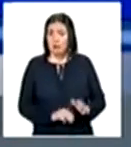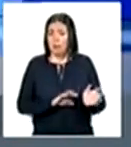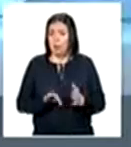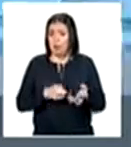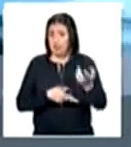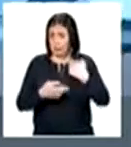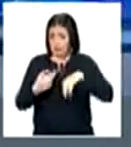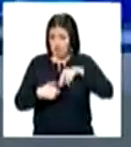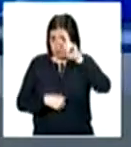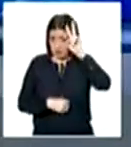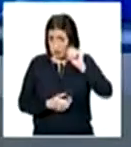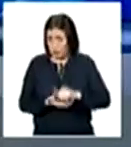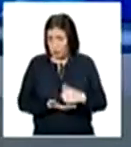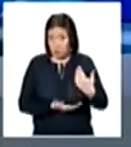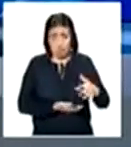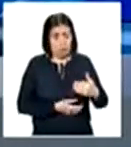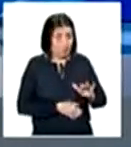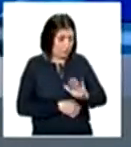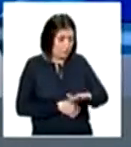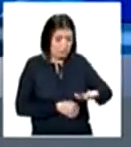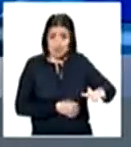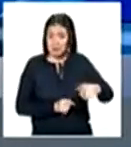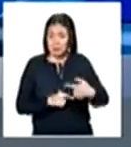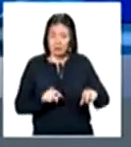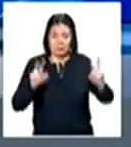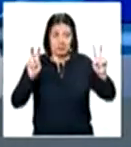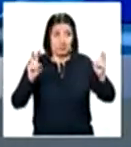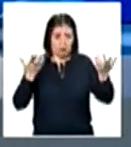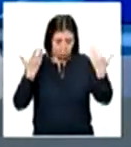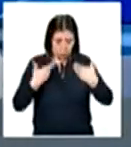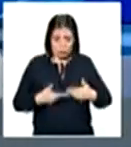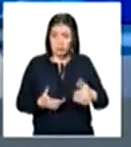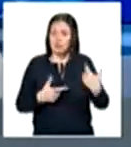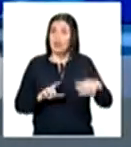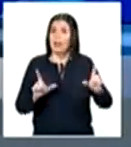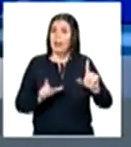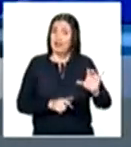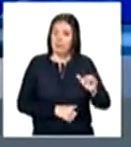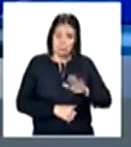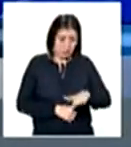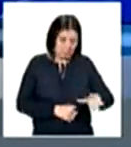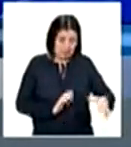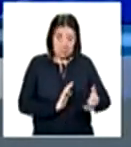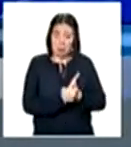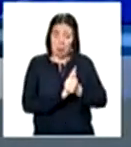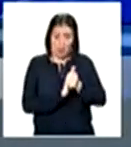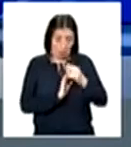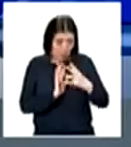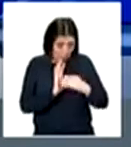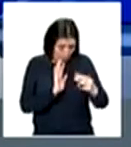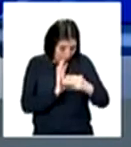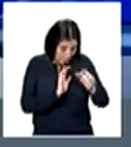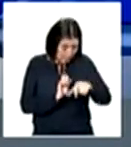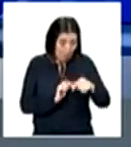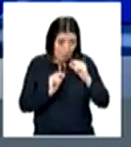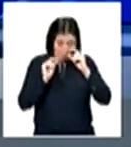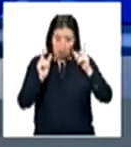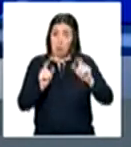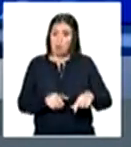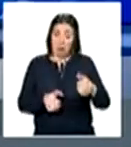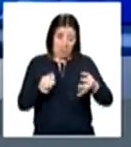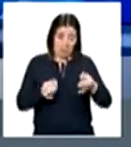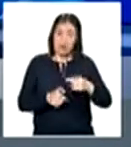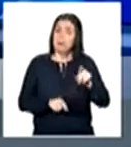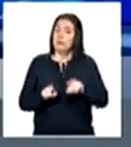Regresamos a nuestro país porque la versión infantil de Yo Soy volvió latina, por fin. Estos pequeños imitadores han sorprendido al jurado y además se han llevado los aplausos de